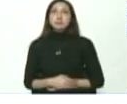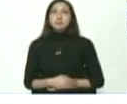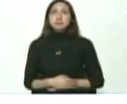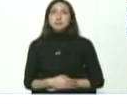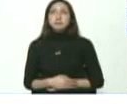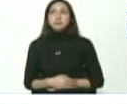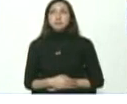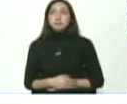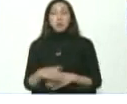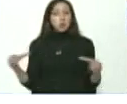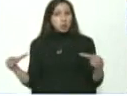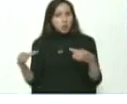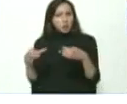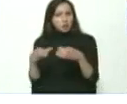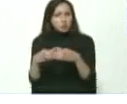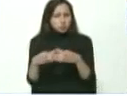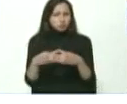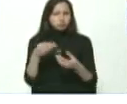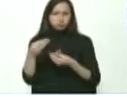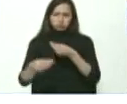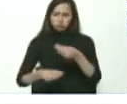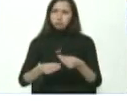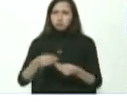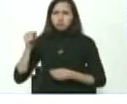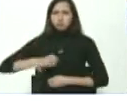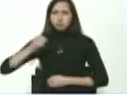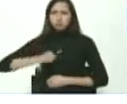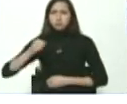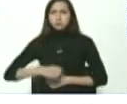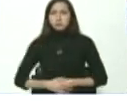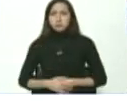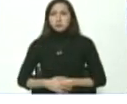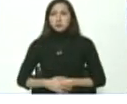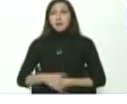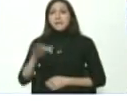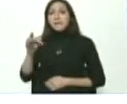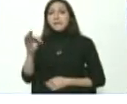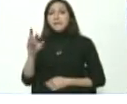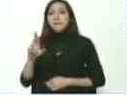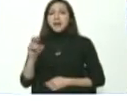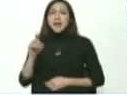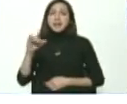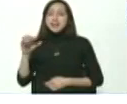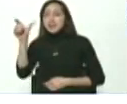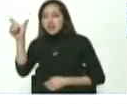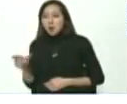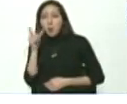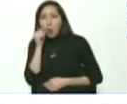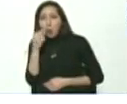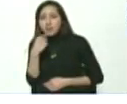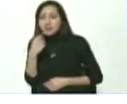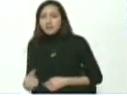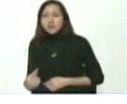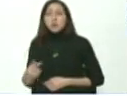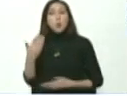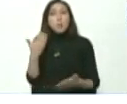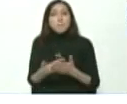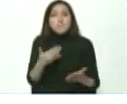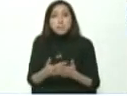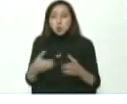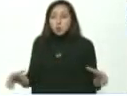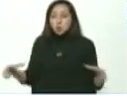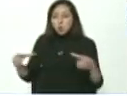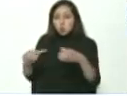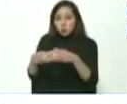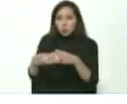Y en la reunión se dio y Freddy Guevara le propuso que ese grupo del